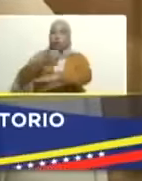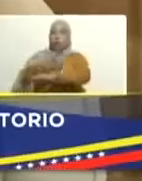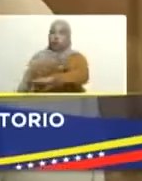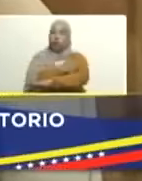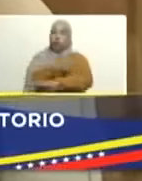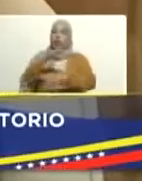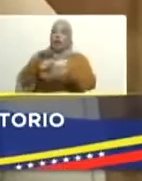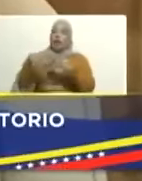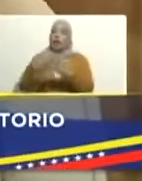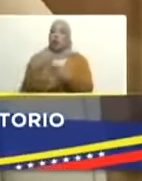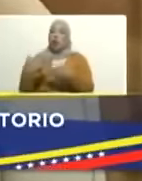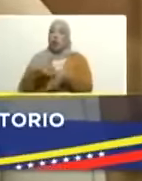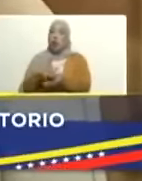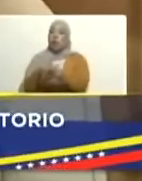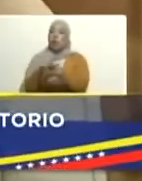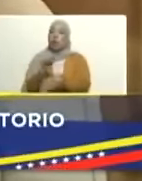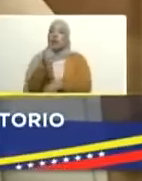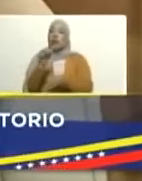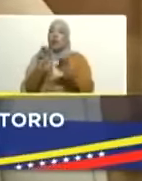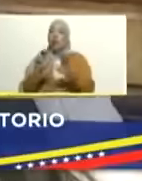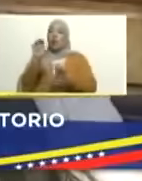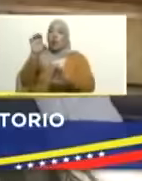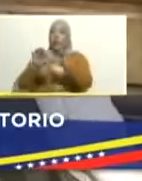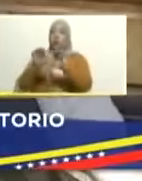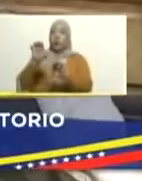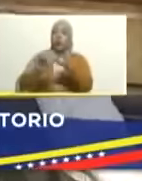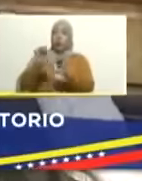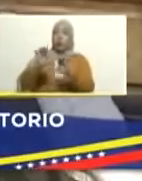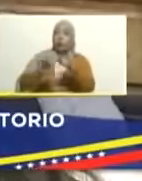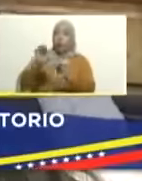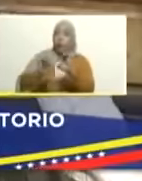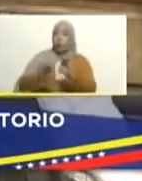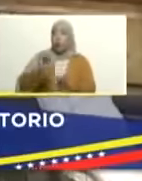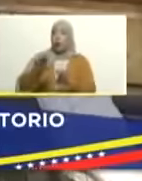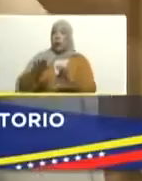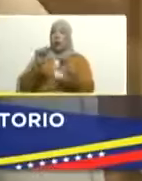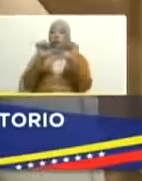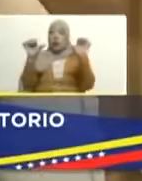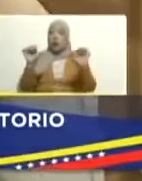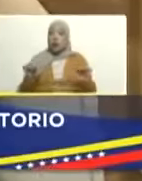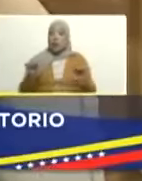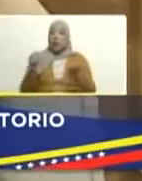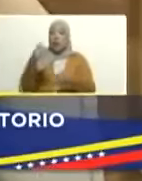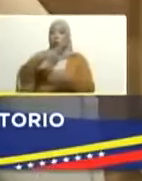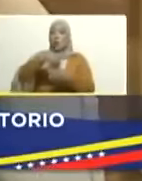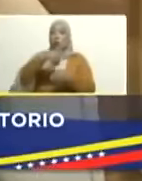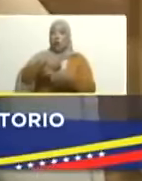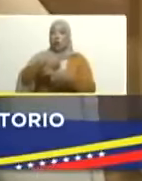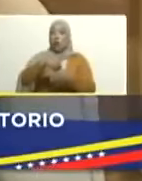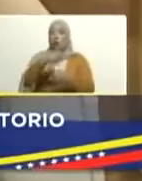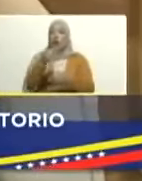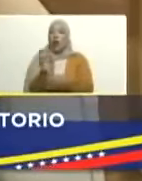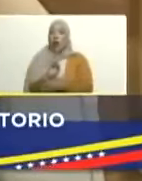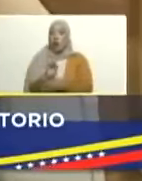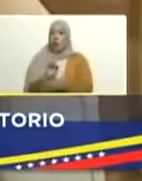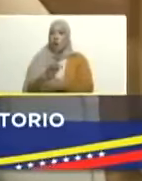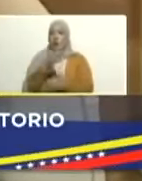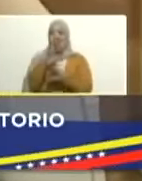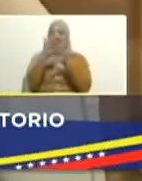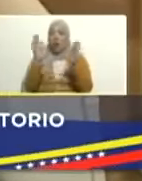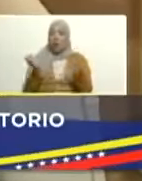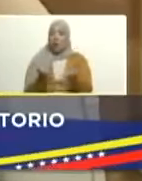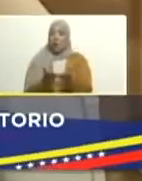sistema electoral, son 18 auditorías, presidente, desde el sistema automatizado de votación, que es el sistema más eficiente del mundo